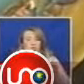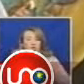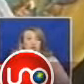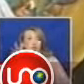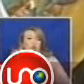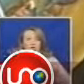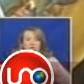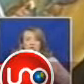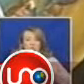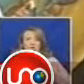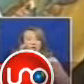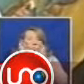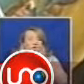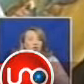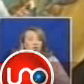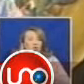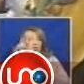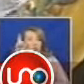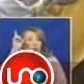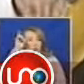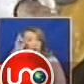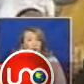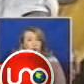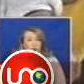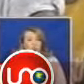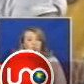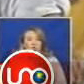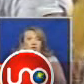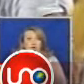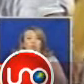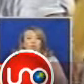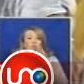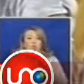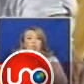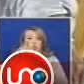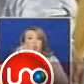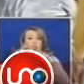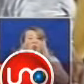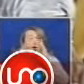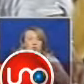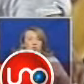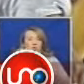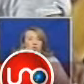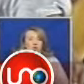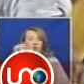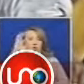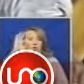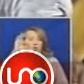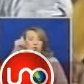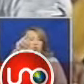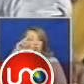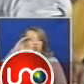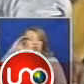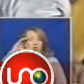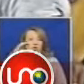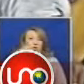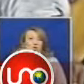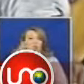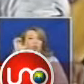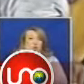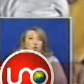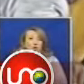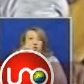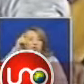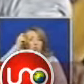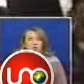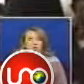análisis lógico el decir que porque se infiltró un campamento de la FARC en Ecuador, el gobierno ecuatoriano